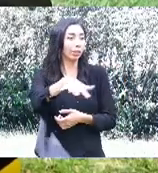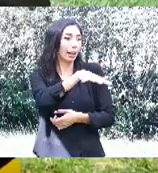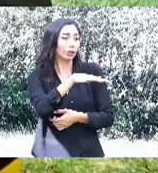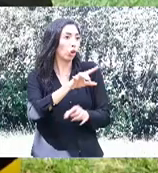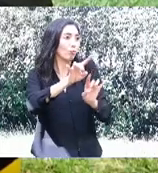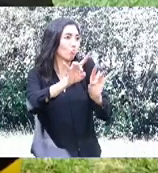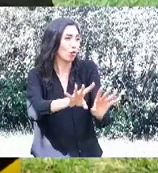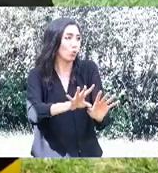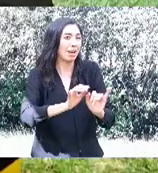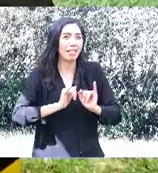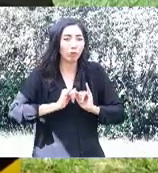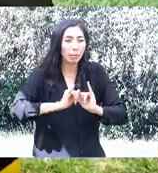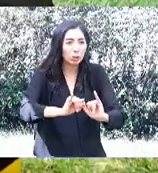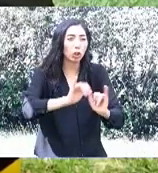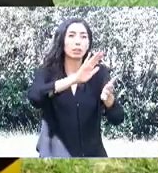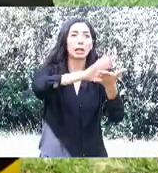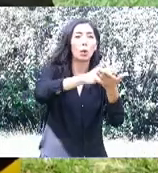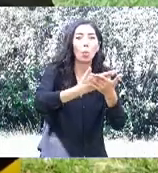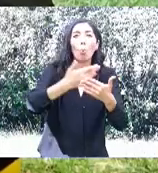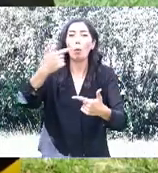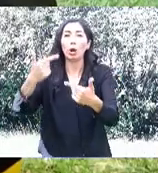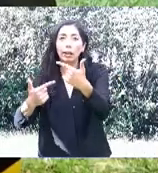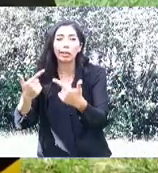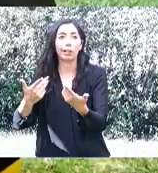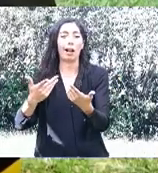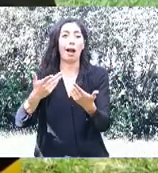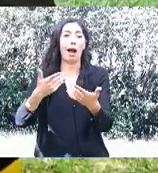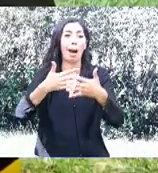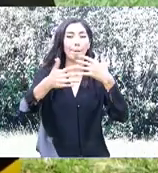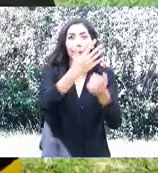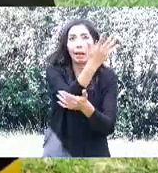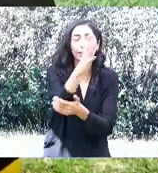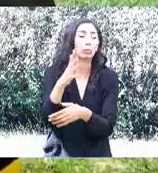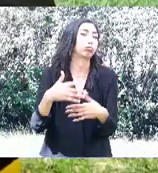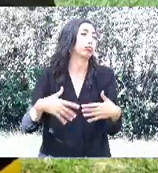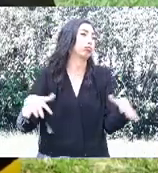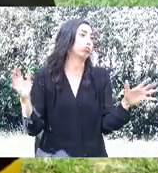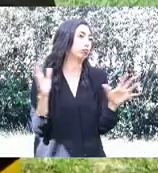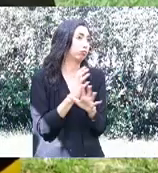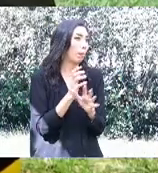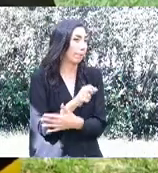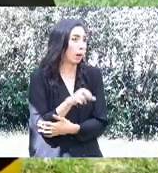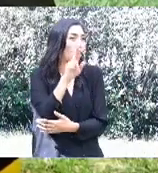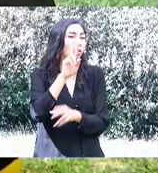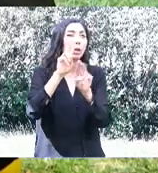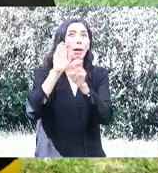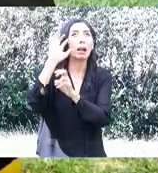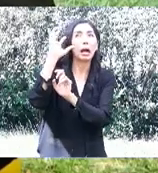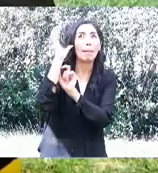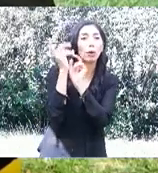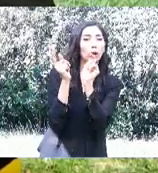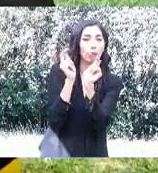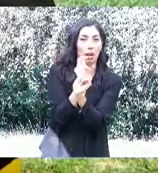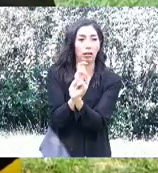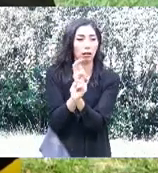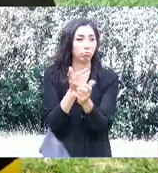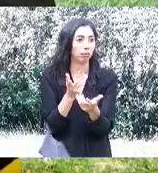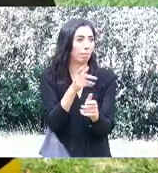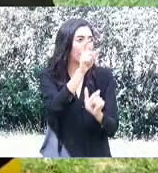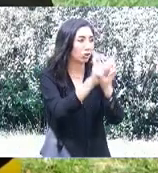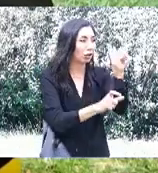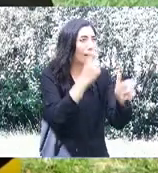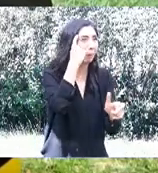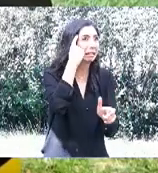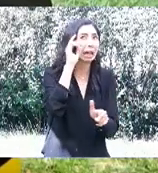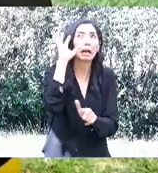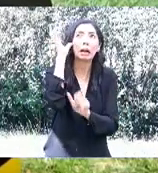la desinformación en salud en política en medio ambiente para Qué les cuento a nivel del problema del cambio climático donde hay básicamente negacionismo